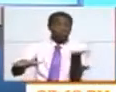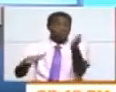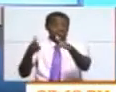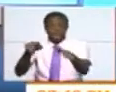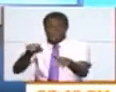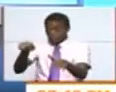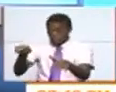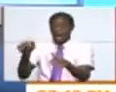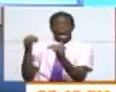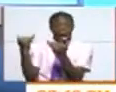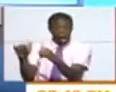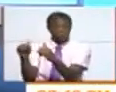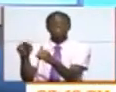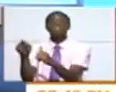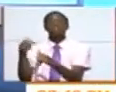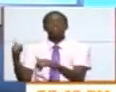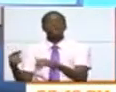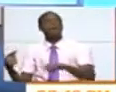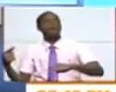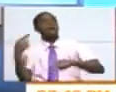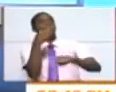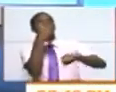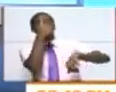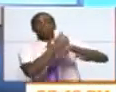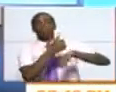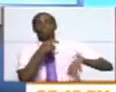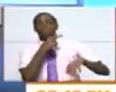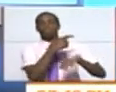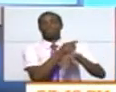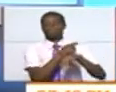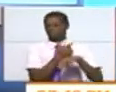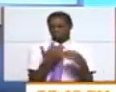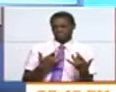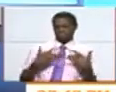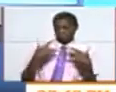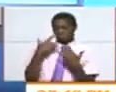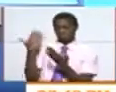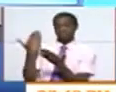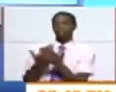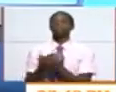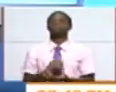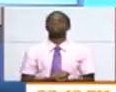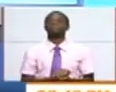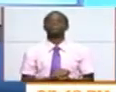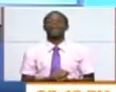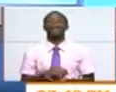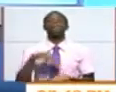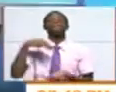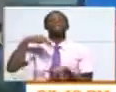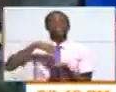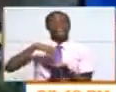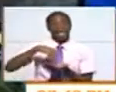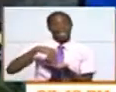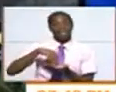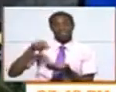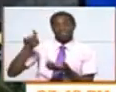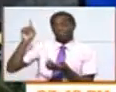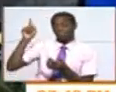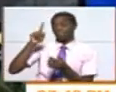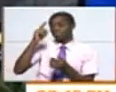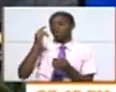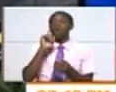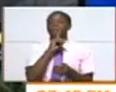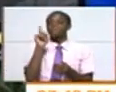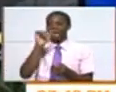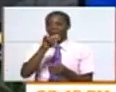inculpar inmediatamente al Estado venezolano. Vean esto. En Miranda, Jairo Ortiz, de 19 años de edad,